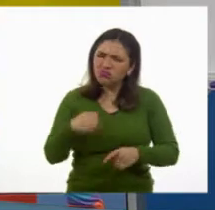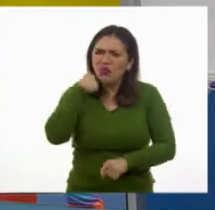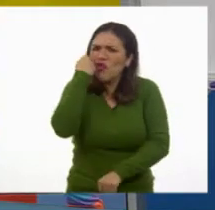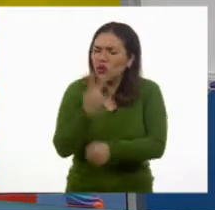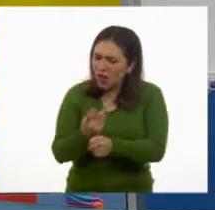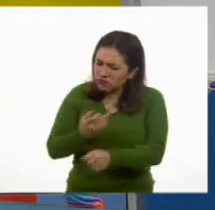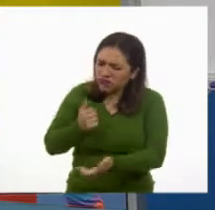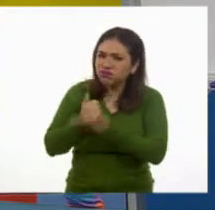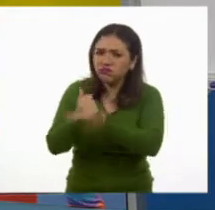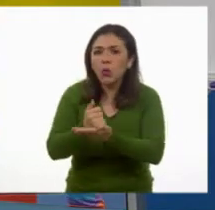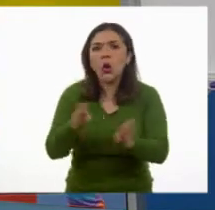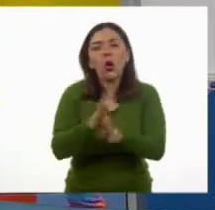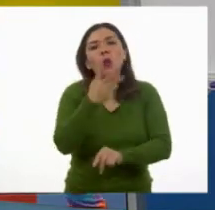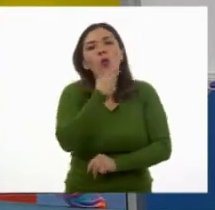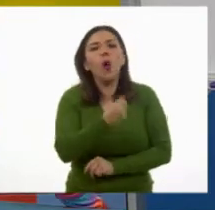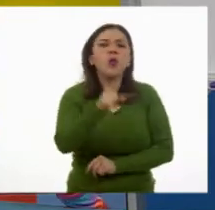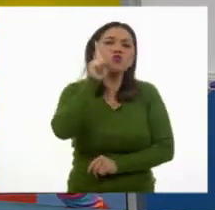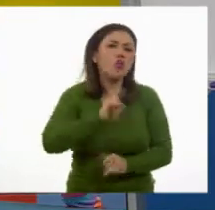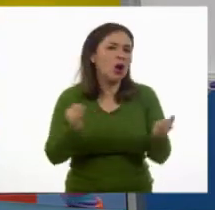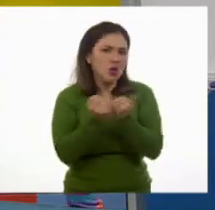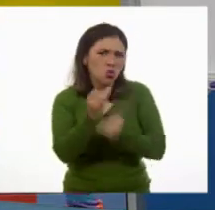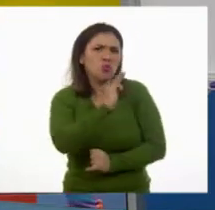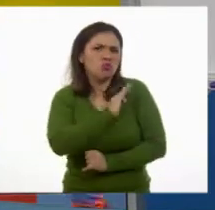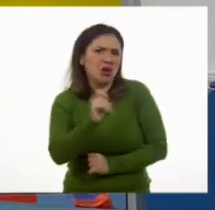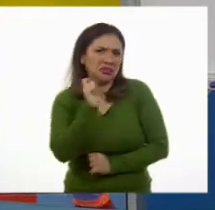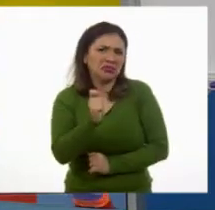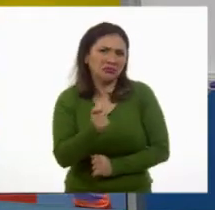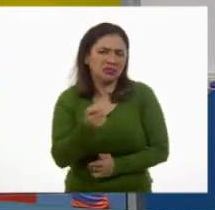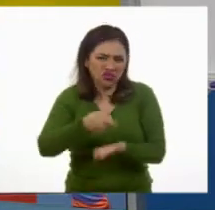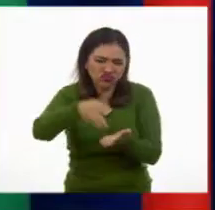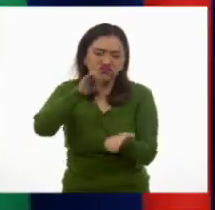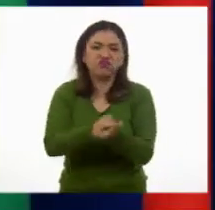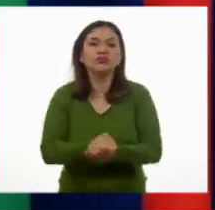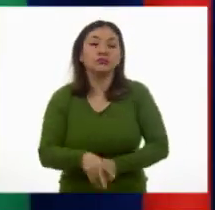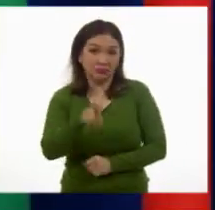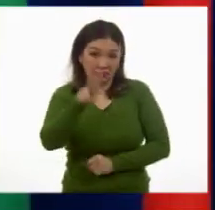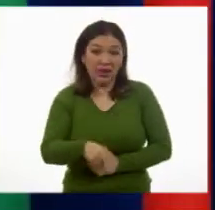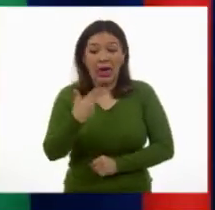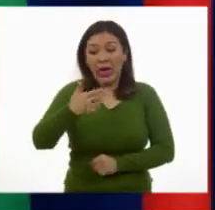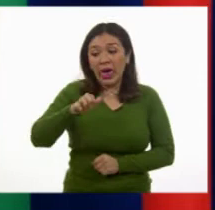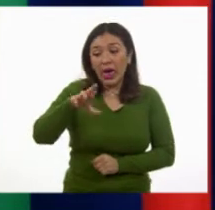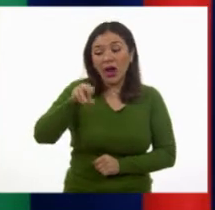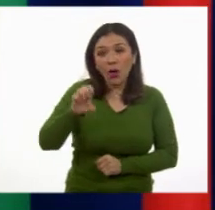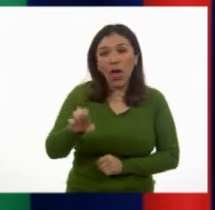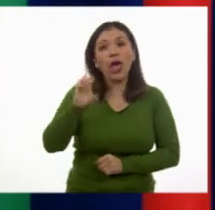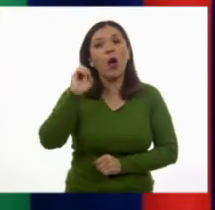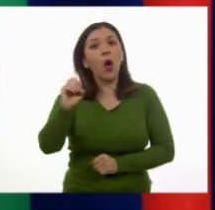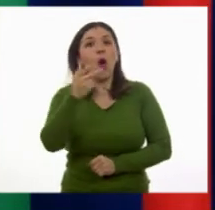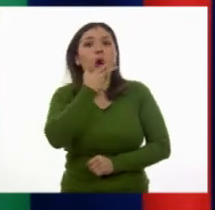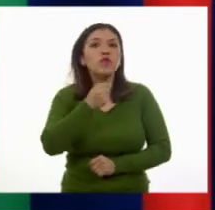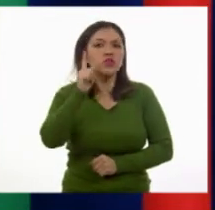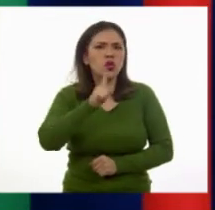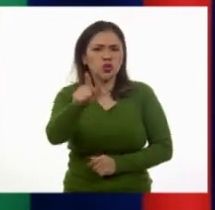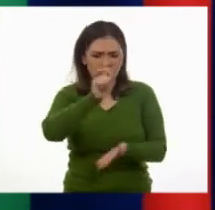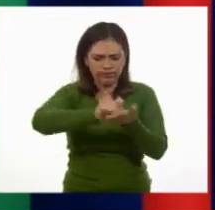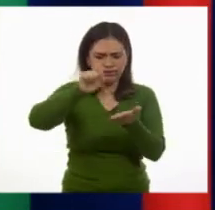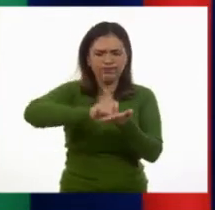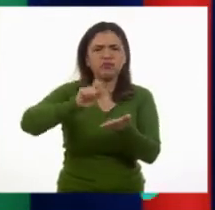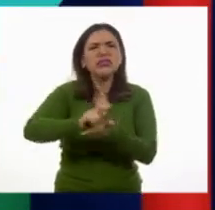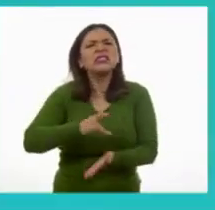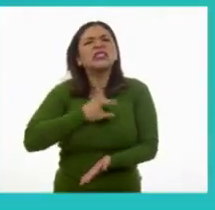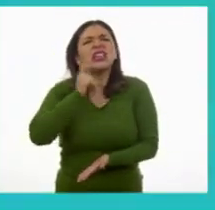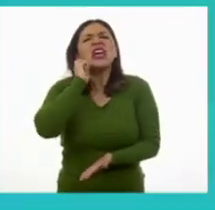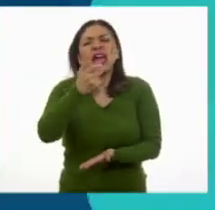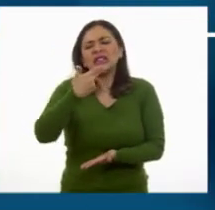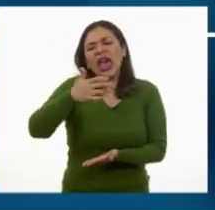ser un héroe o una heroína, ¿no? Al final, ¿verdad? Así es, héroes o heroínas. Apunta tú en tu cuaderno para ti qué es un